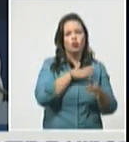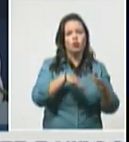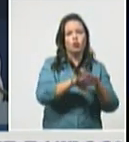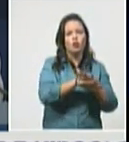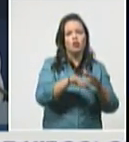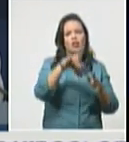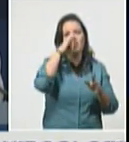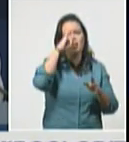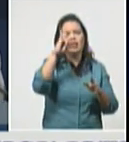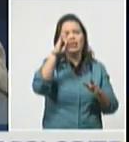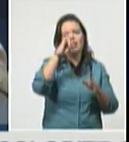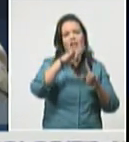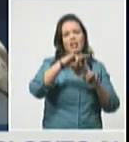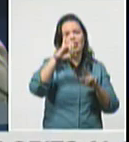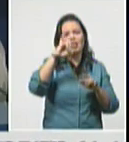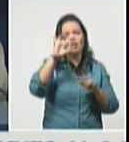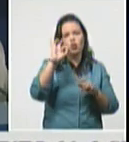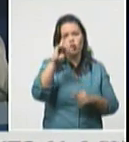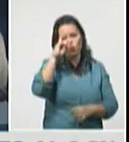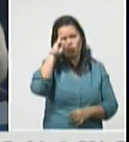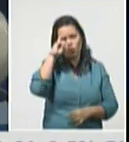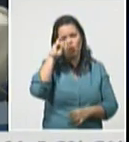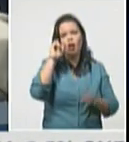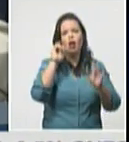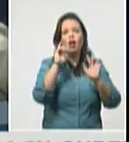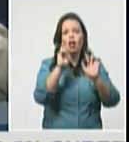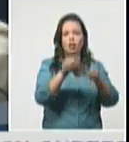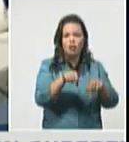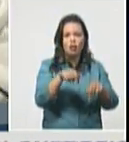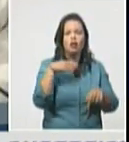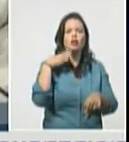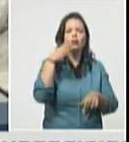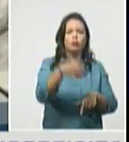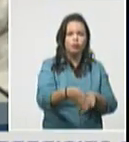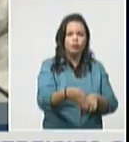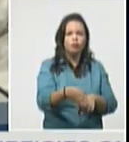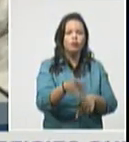que bueno, ahí se ha estado, es un área que está